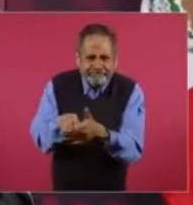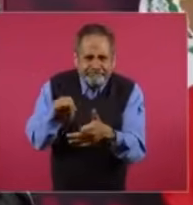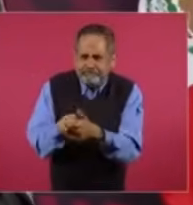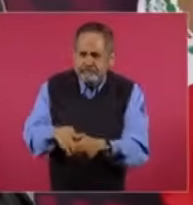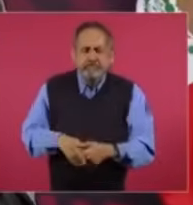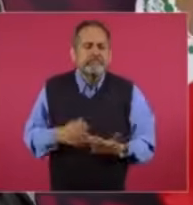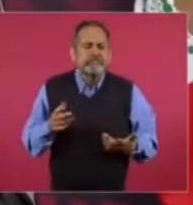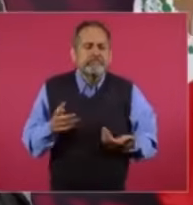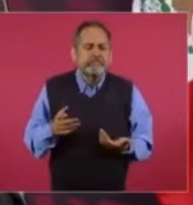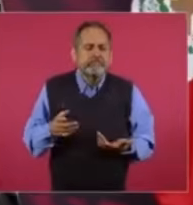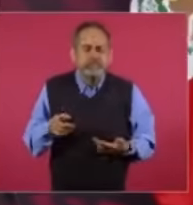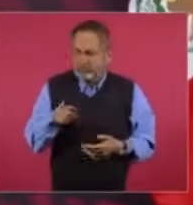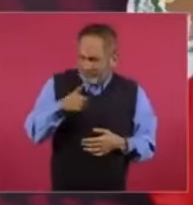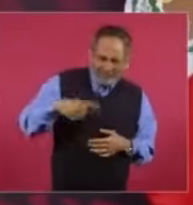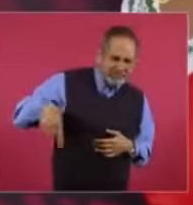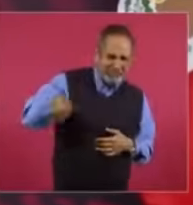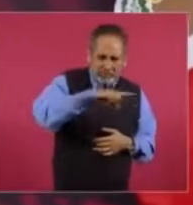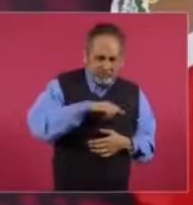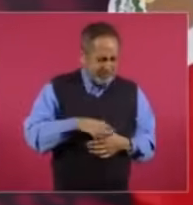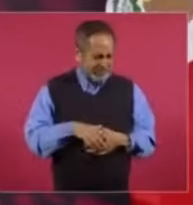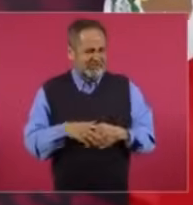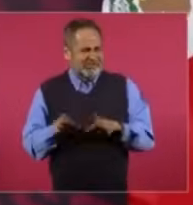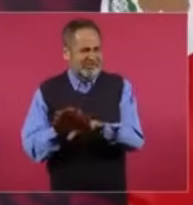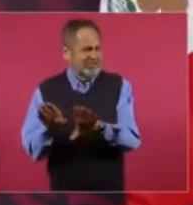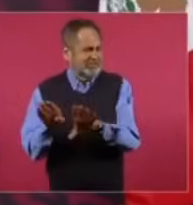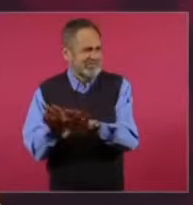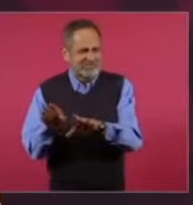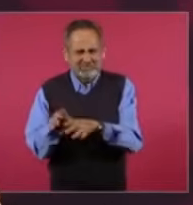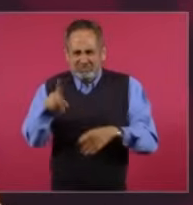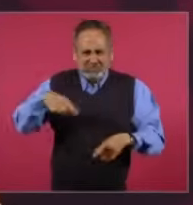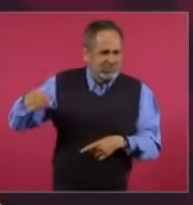Un mago